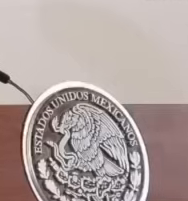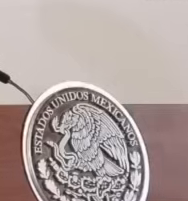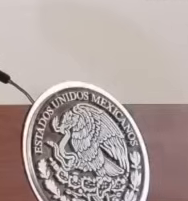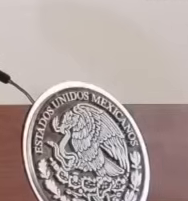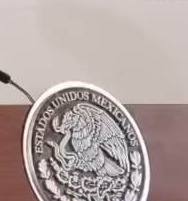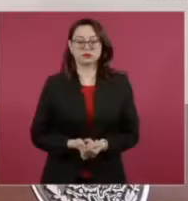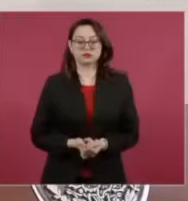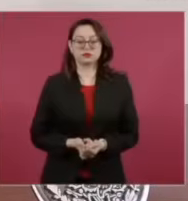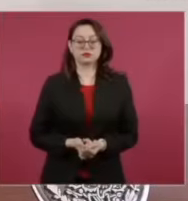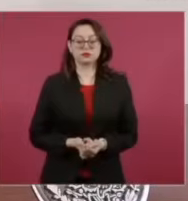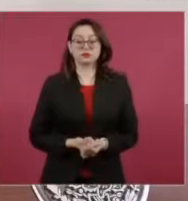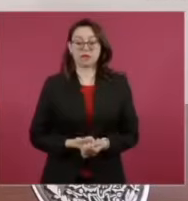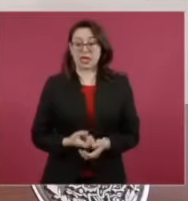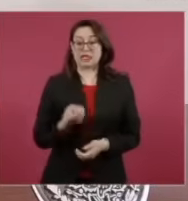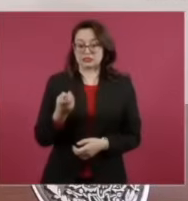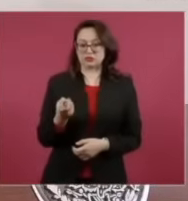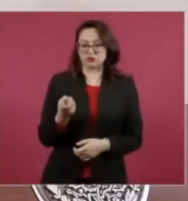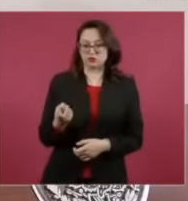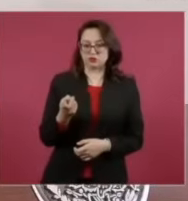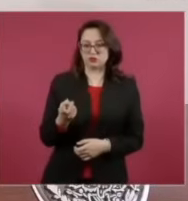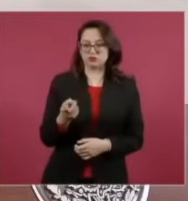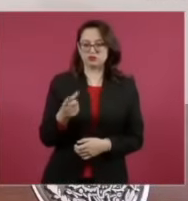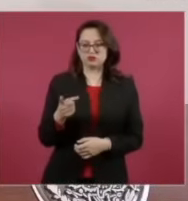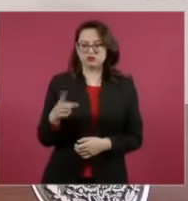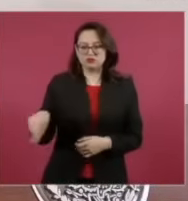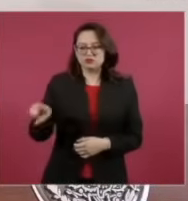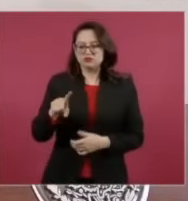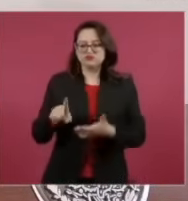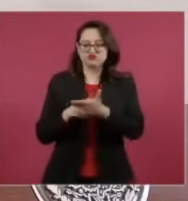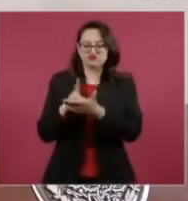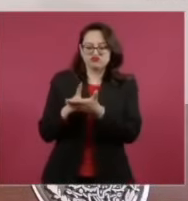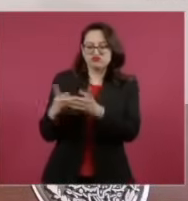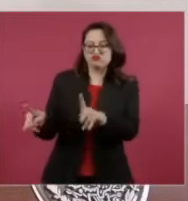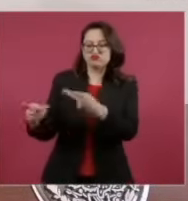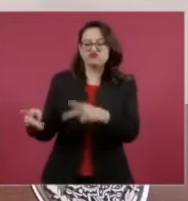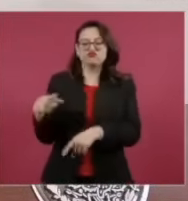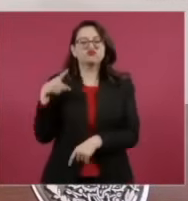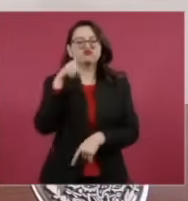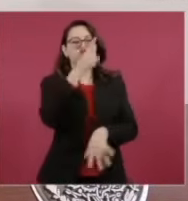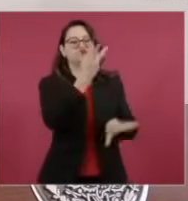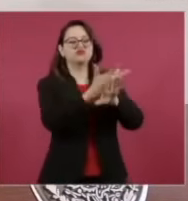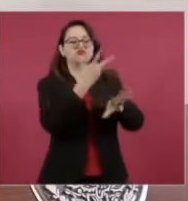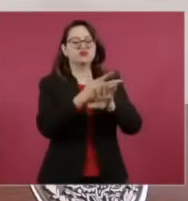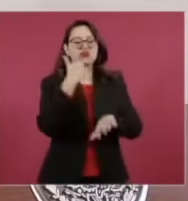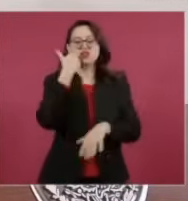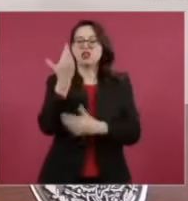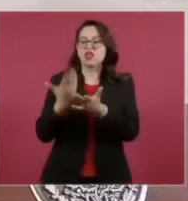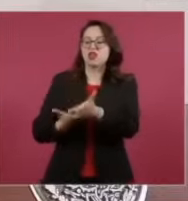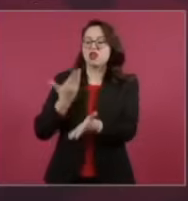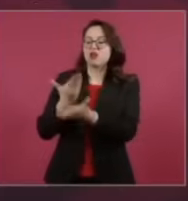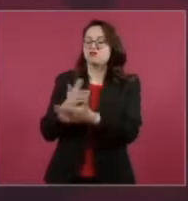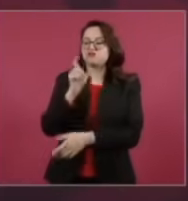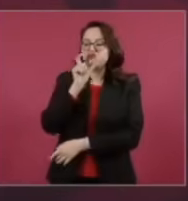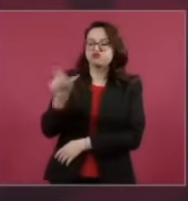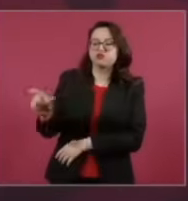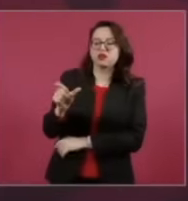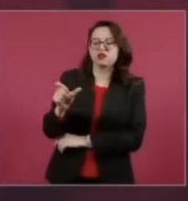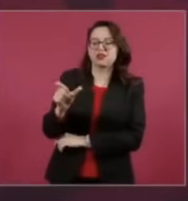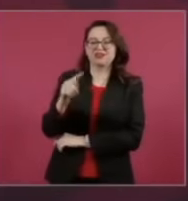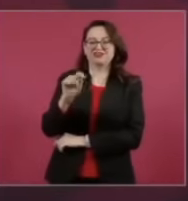y este yo me opongo esa es una cuando me lo plantea el presidente